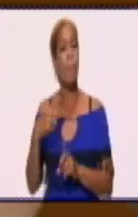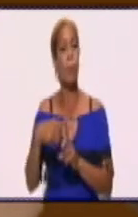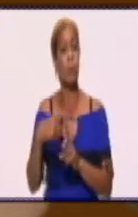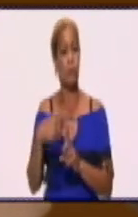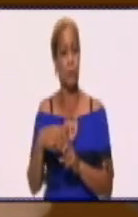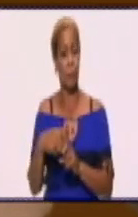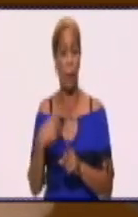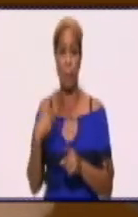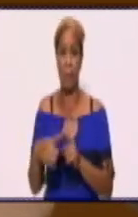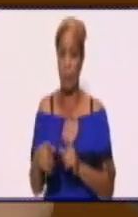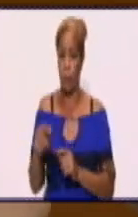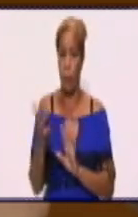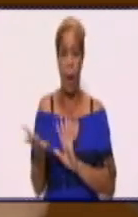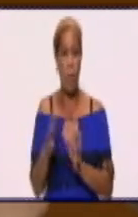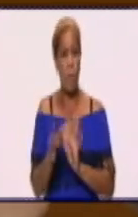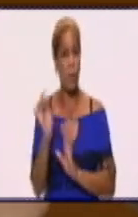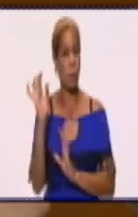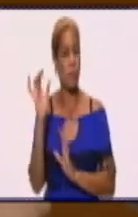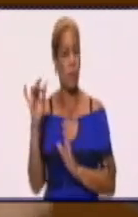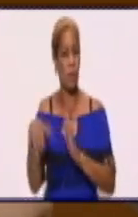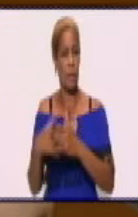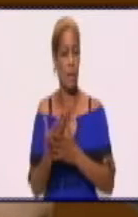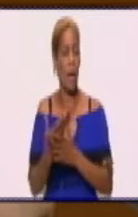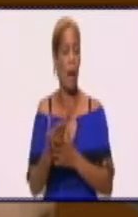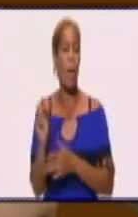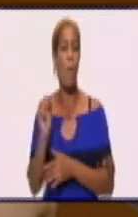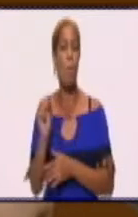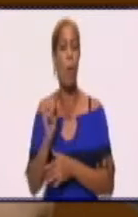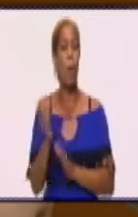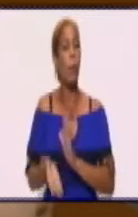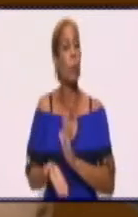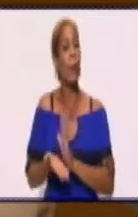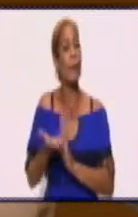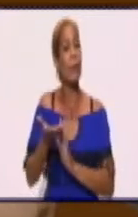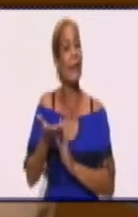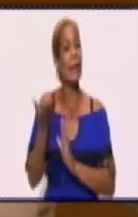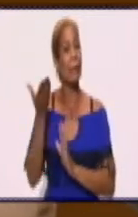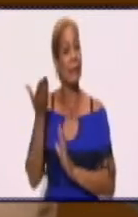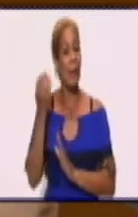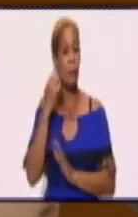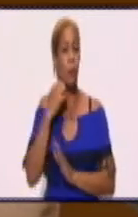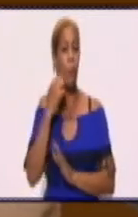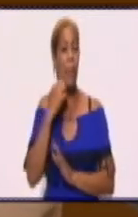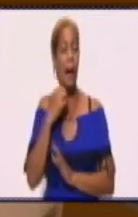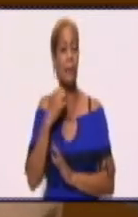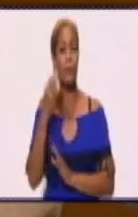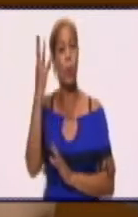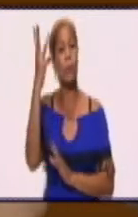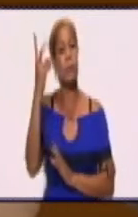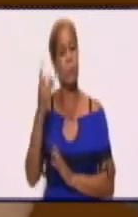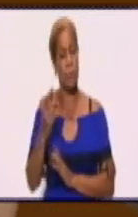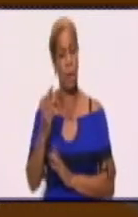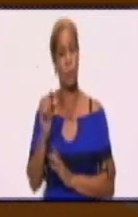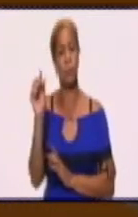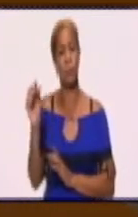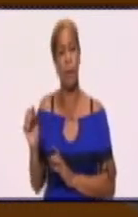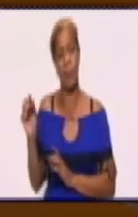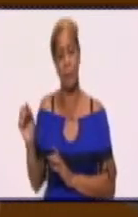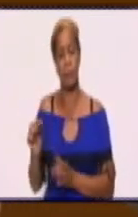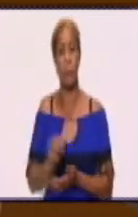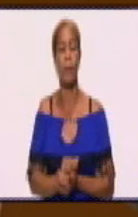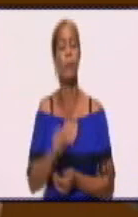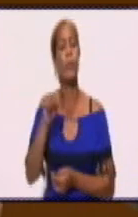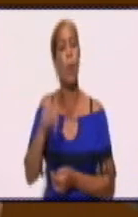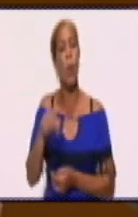es aproximadamente 15 días. Manzanillo ha ido incrementando y miren la cifra ya que tiene hoy, sí, de 69 casos. Hoy